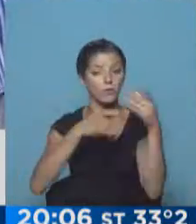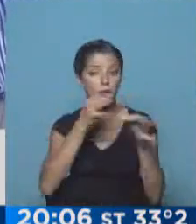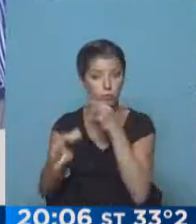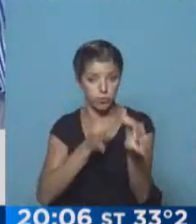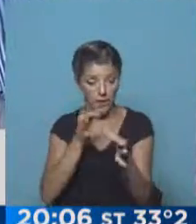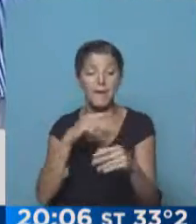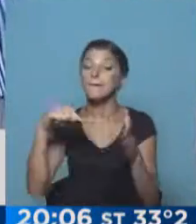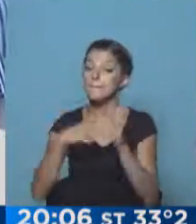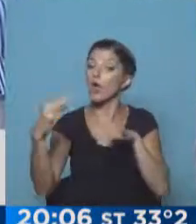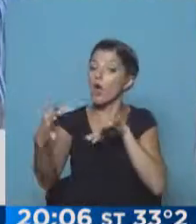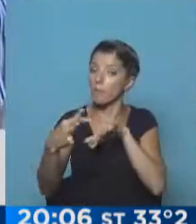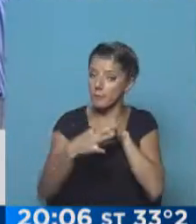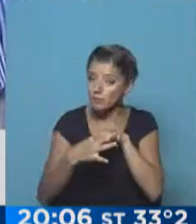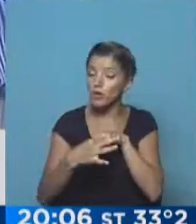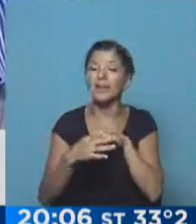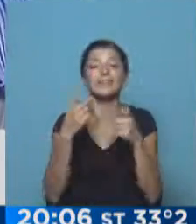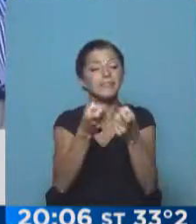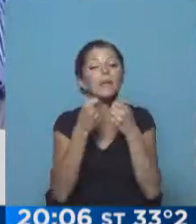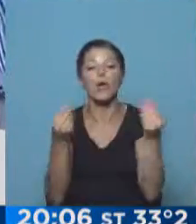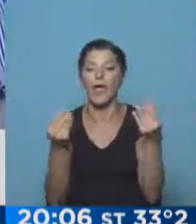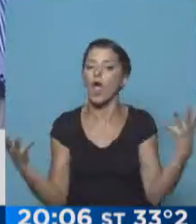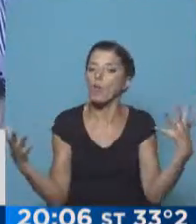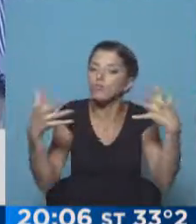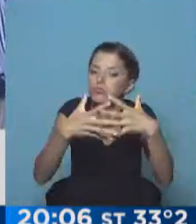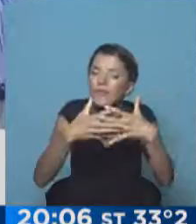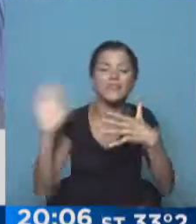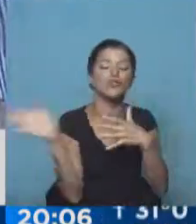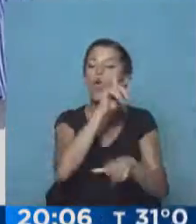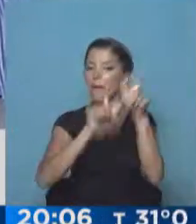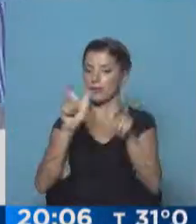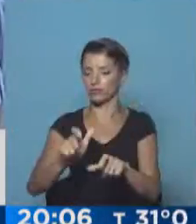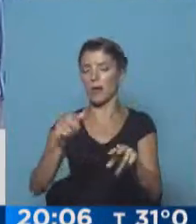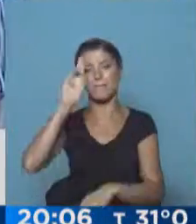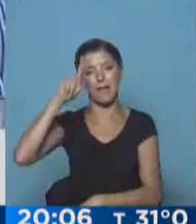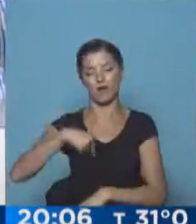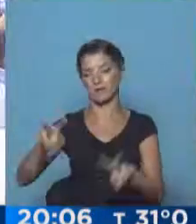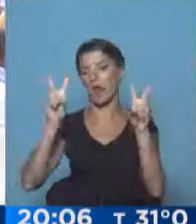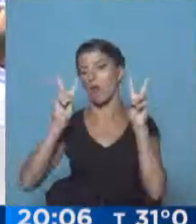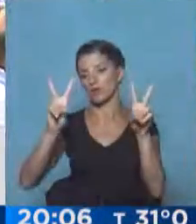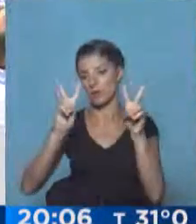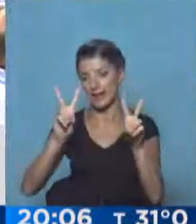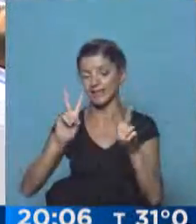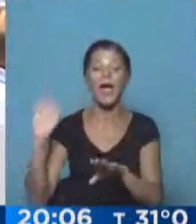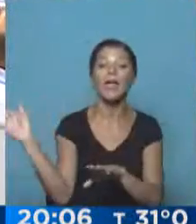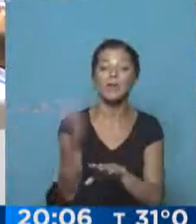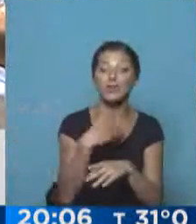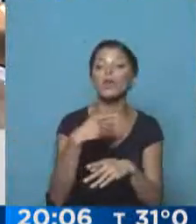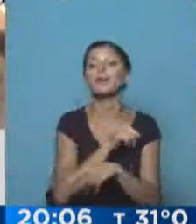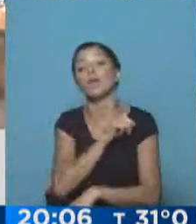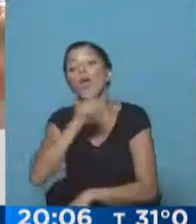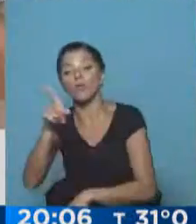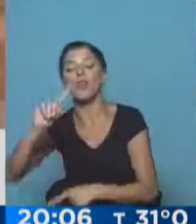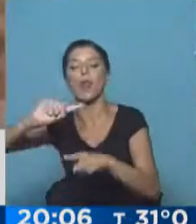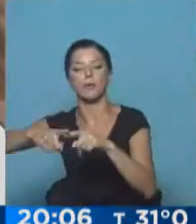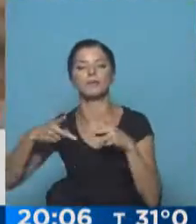con el compromiso que hay que construir unidad de todos los peronistas y todos los sectores que estén dispuestos a enfrentar la política de ajuste y